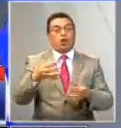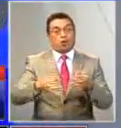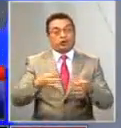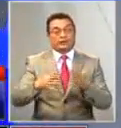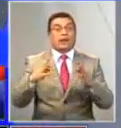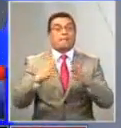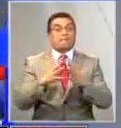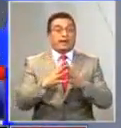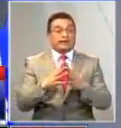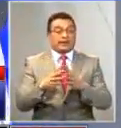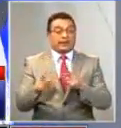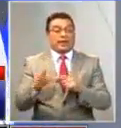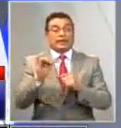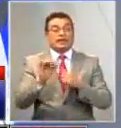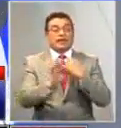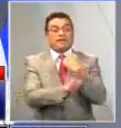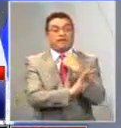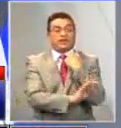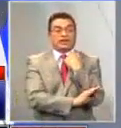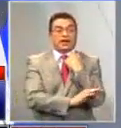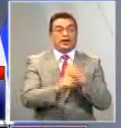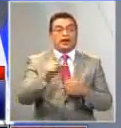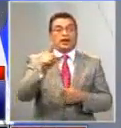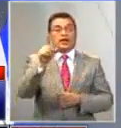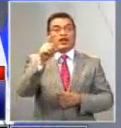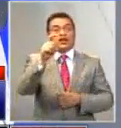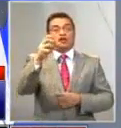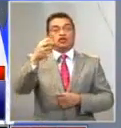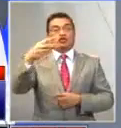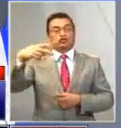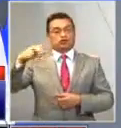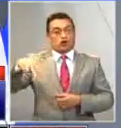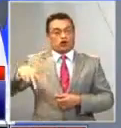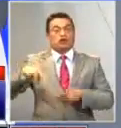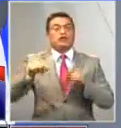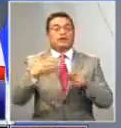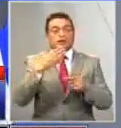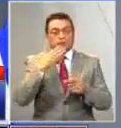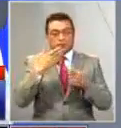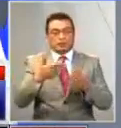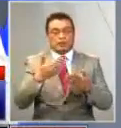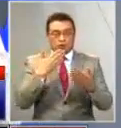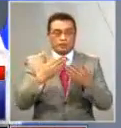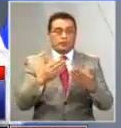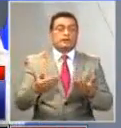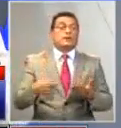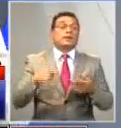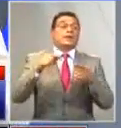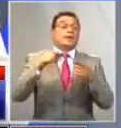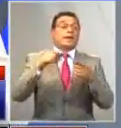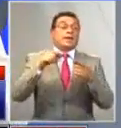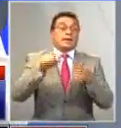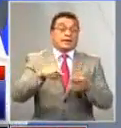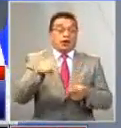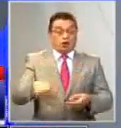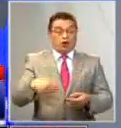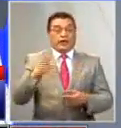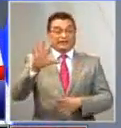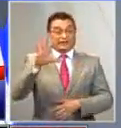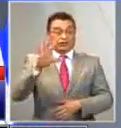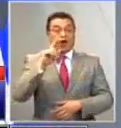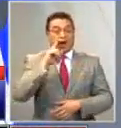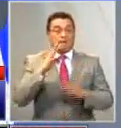militar, y la fiscal Chong, que está viendo la responsabilidad civil. Hay que recordar que hoy día tenemos 5 militares que están